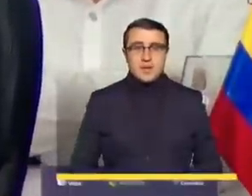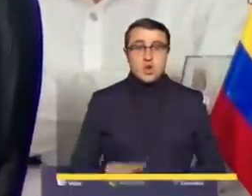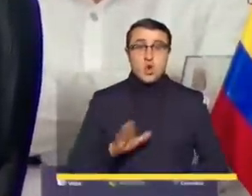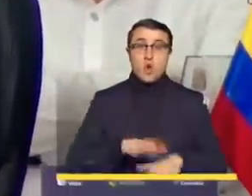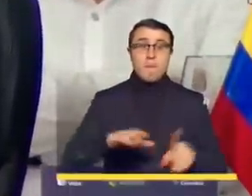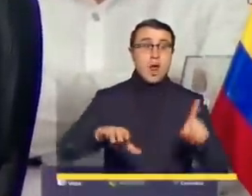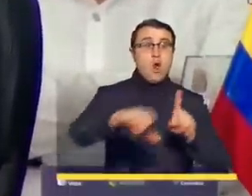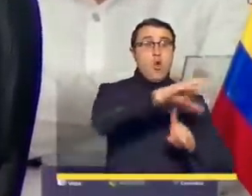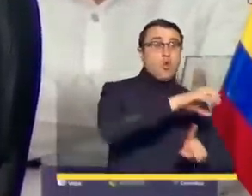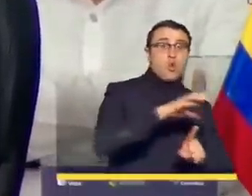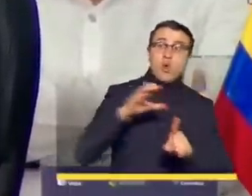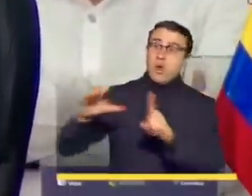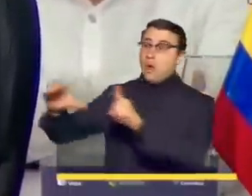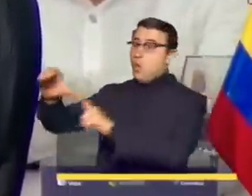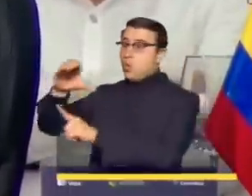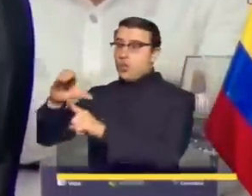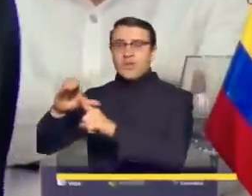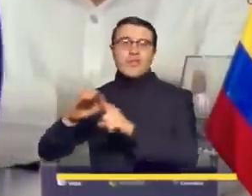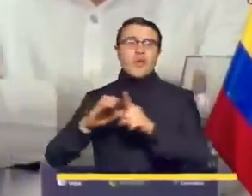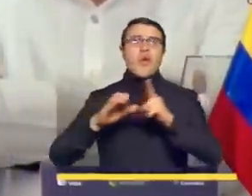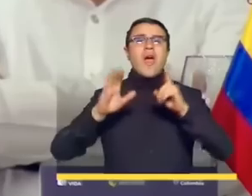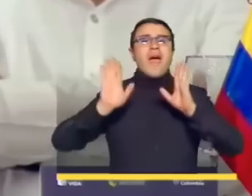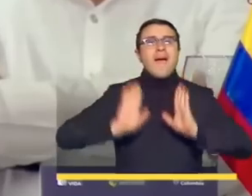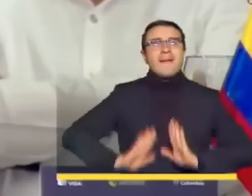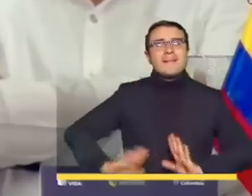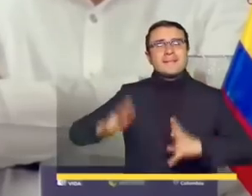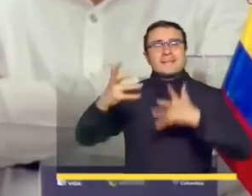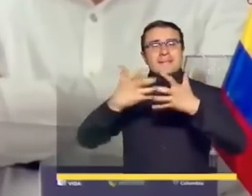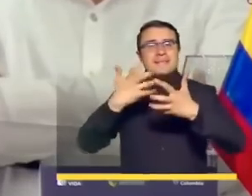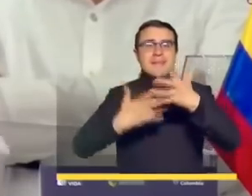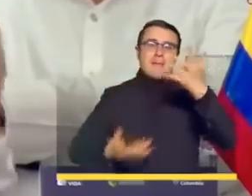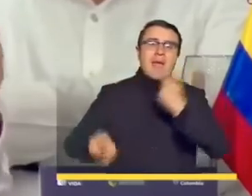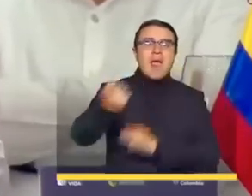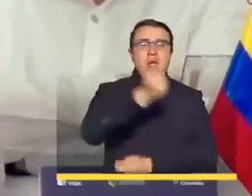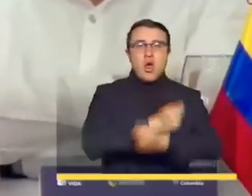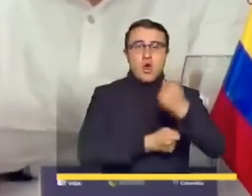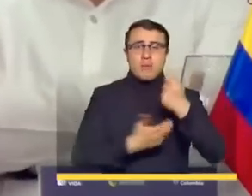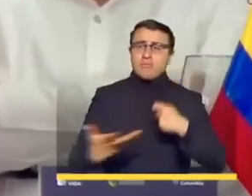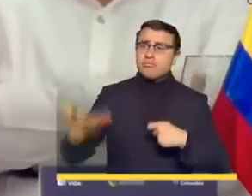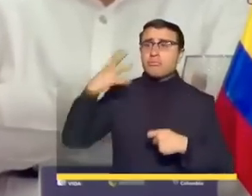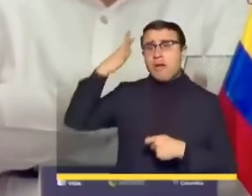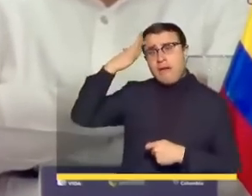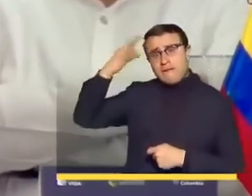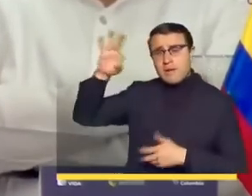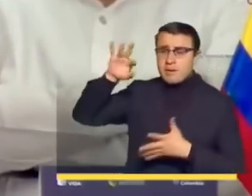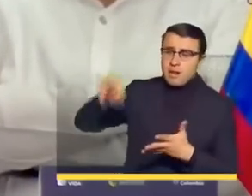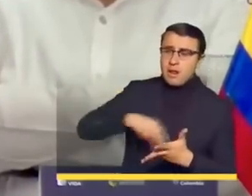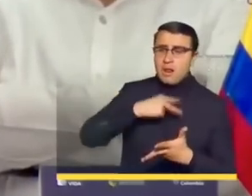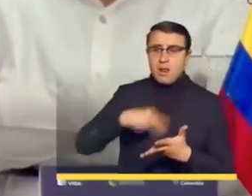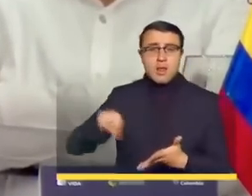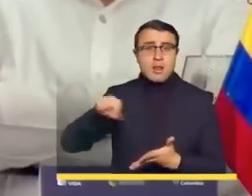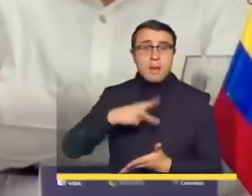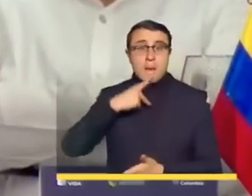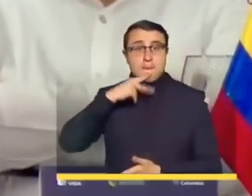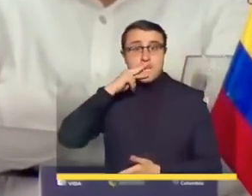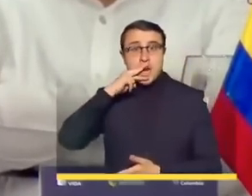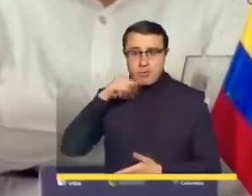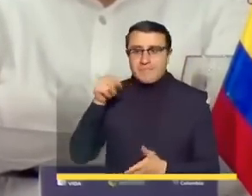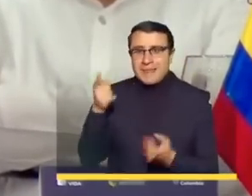culturas, es porque así lo produjo un sistema económico. Antes los franceses bailaban alrededor del vino, que es una